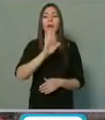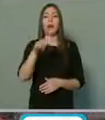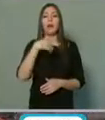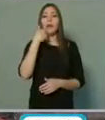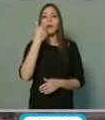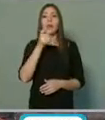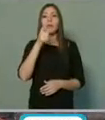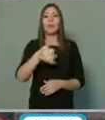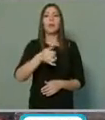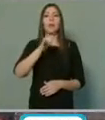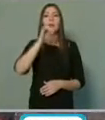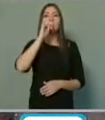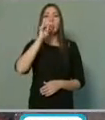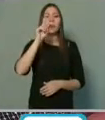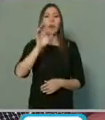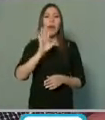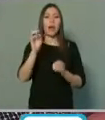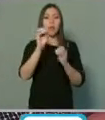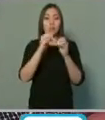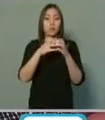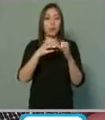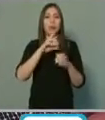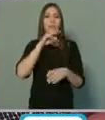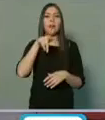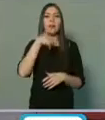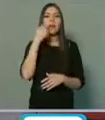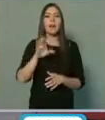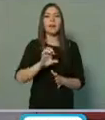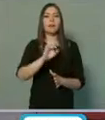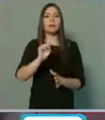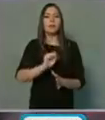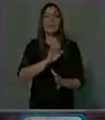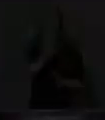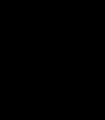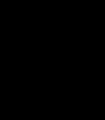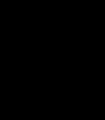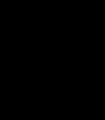¿Ok? Ok, pues muy bien. Gracias, Alicia Gracias a ti, Ramírez. gracias por a ti.